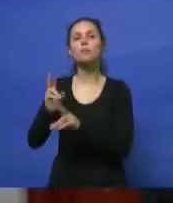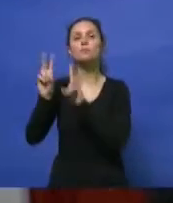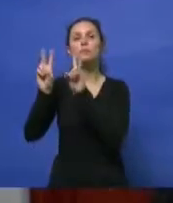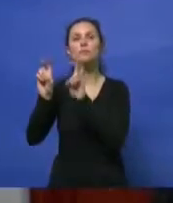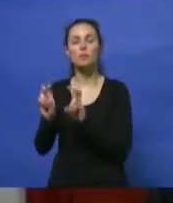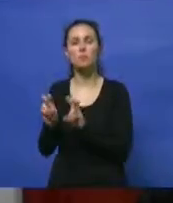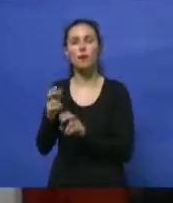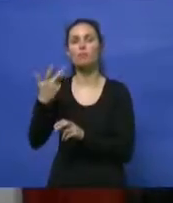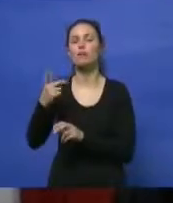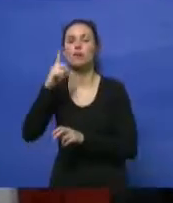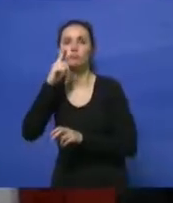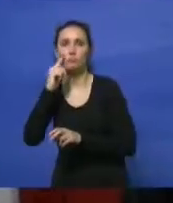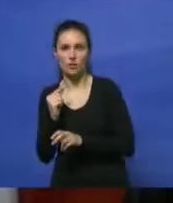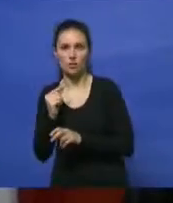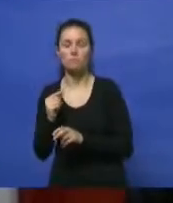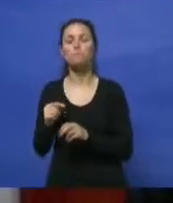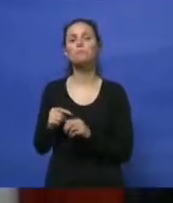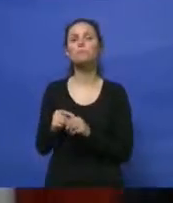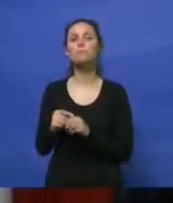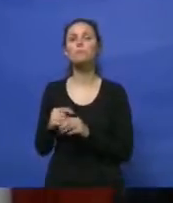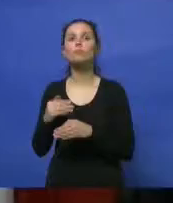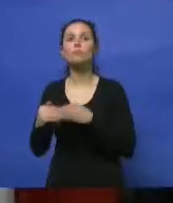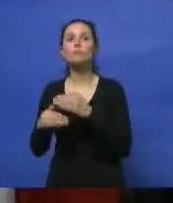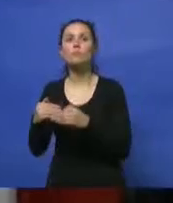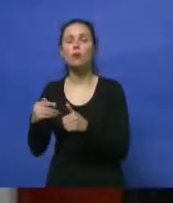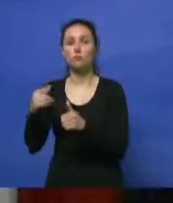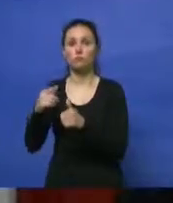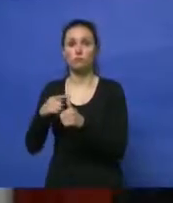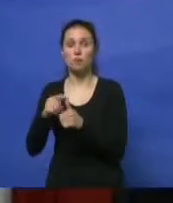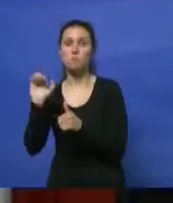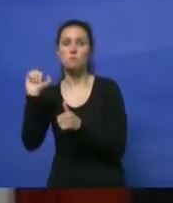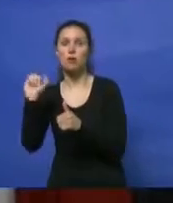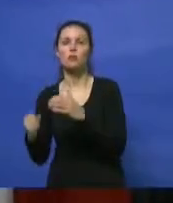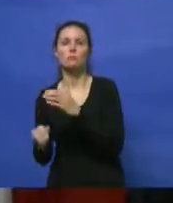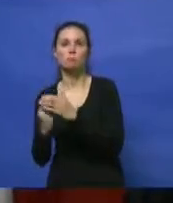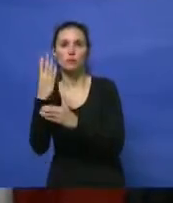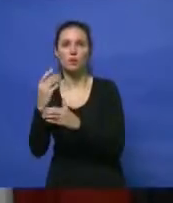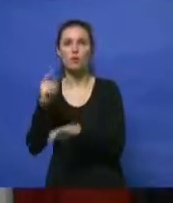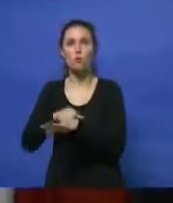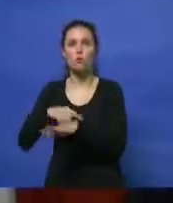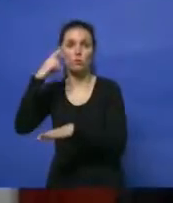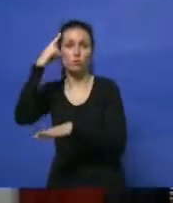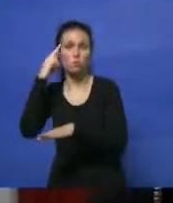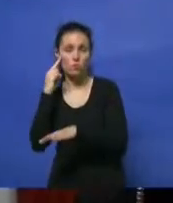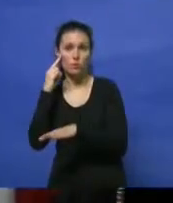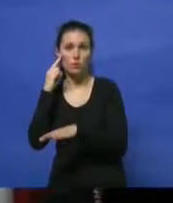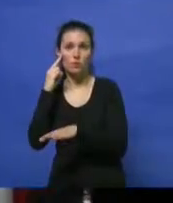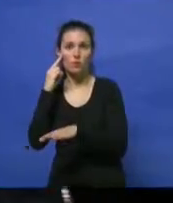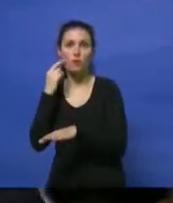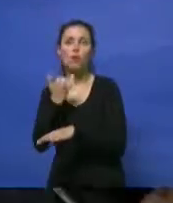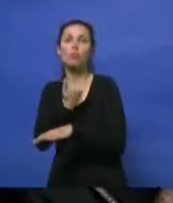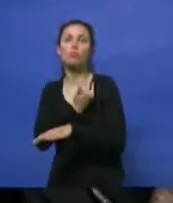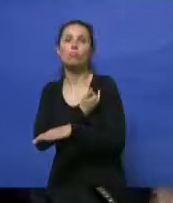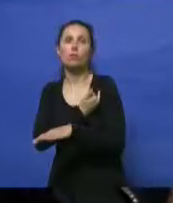jornadas. Se va a desarrollar, hay un lanzamiento el día martes a las 9 horas